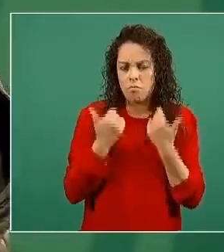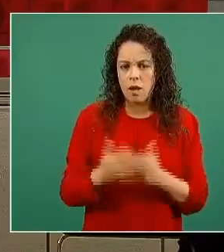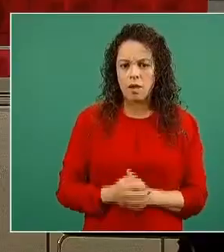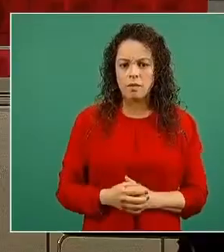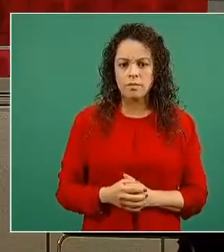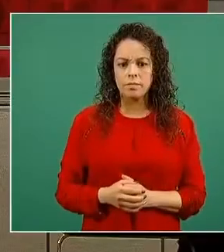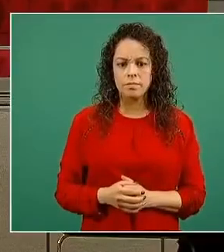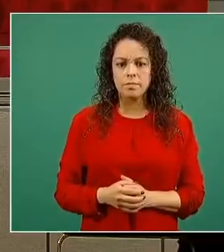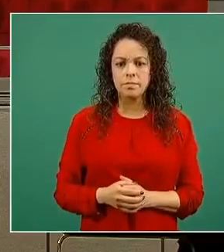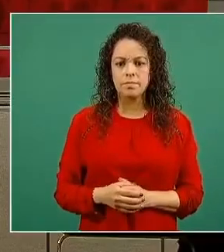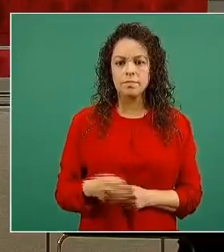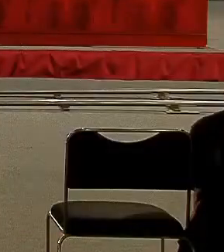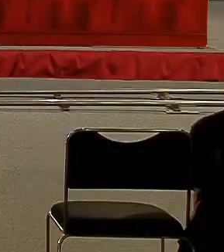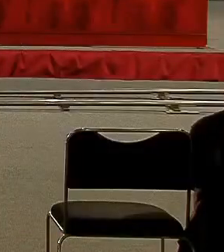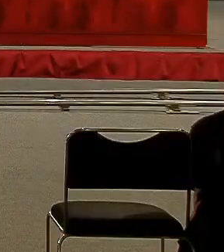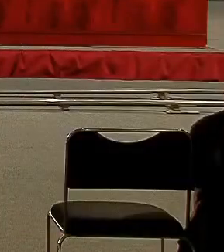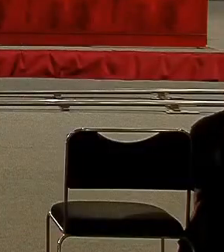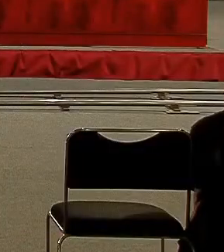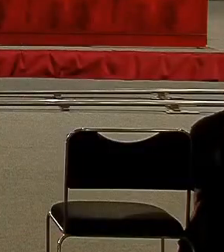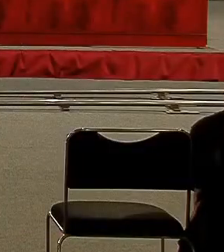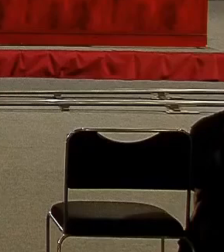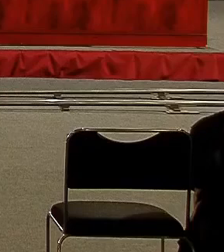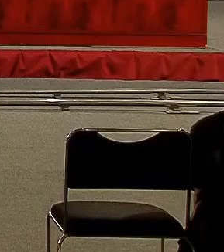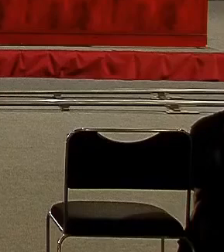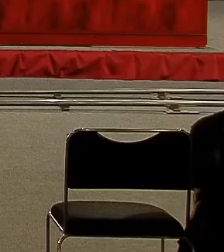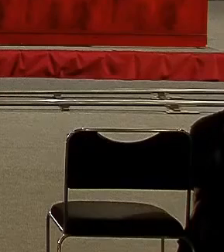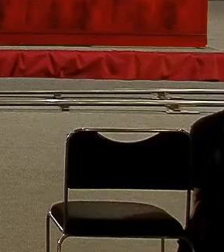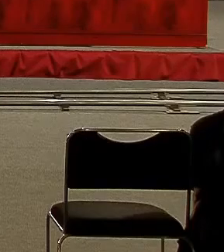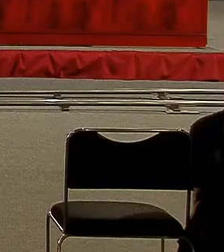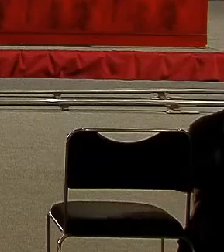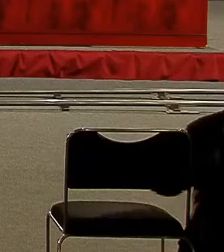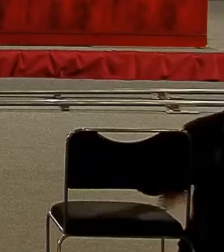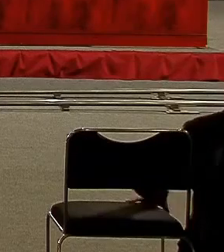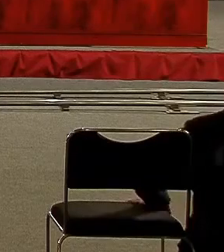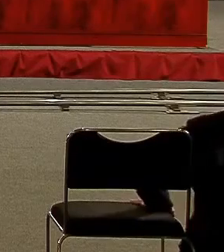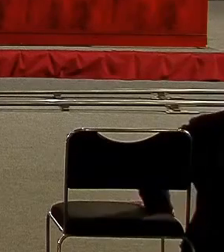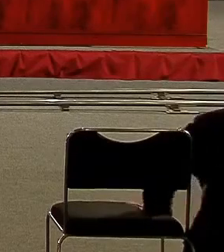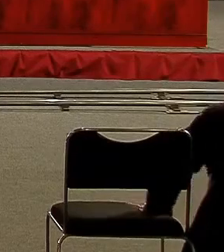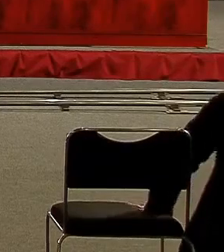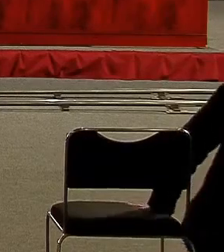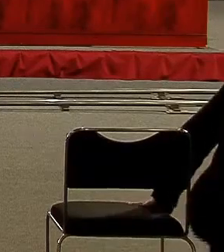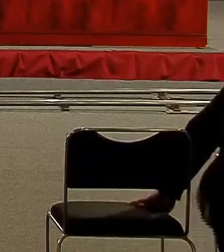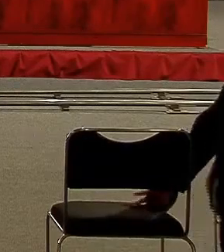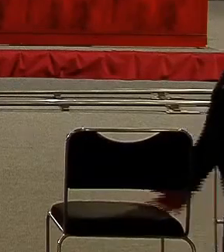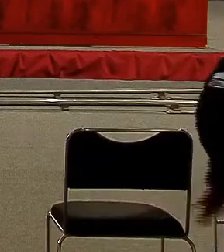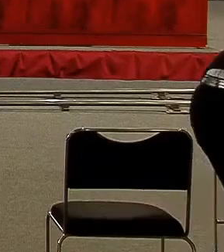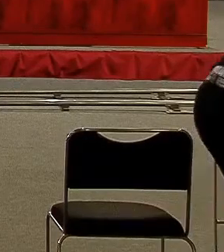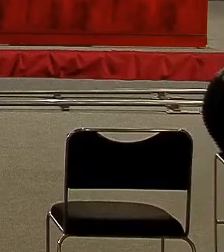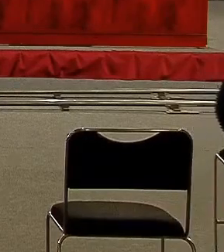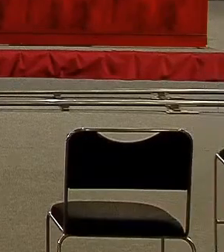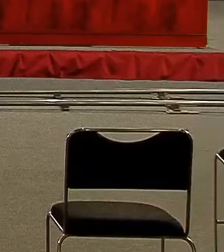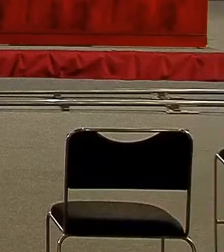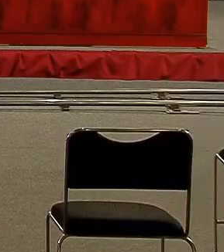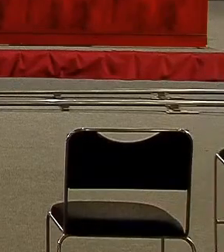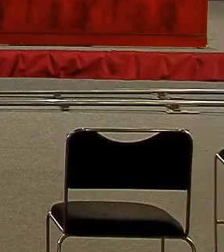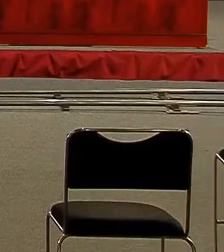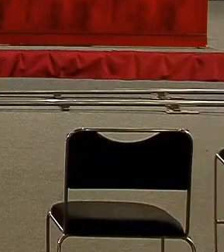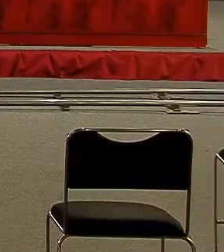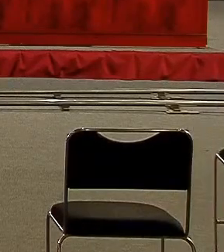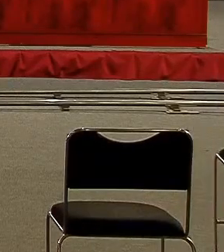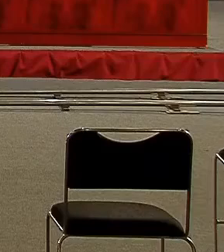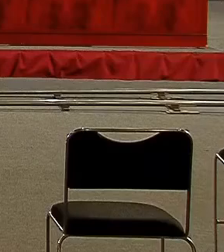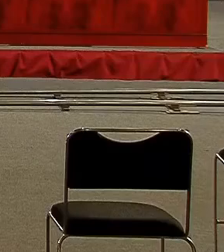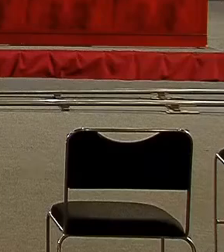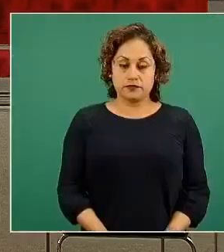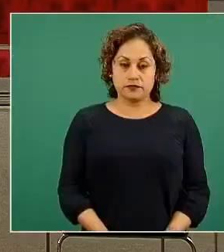fervientes creyentes de la transparencia y del uso correcto de la información, por lo cual, si nos dan los